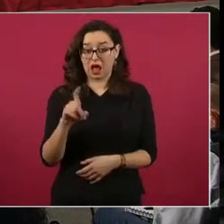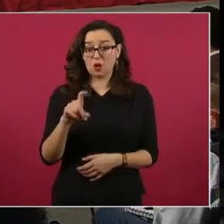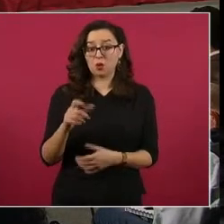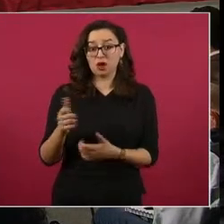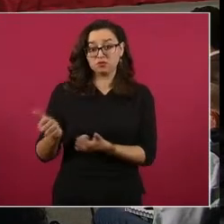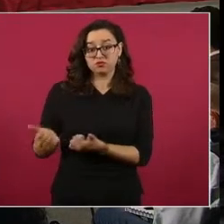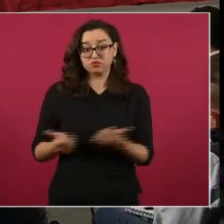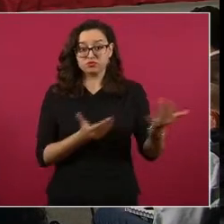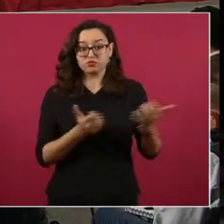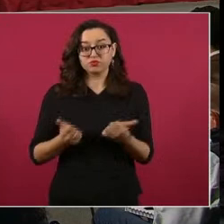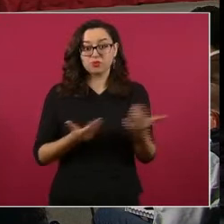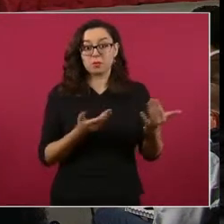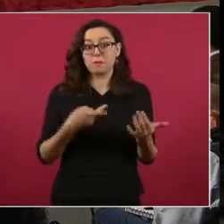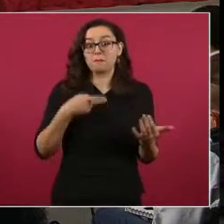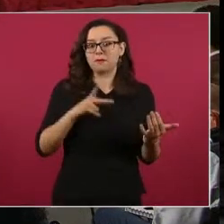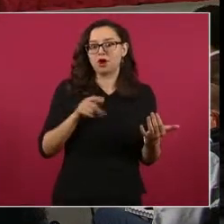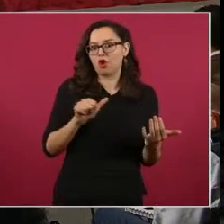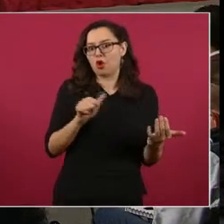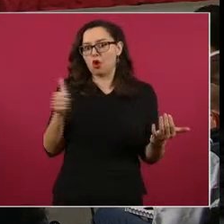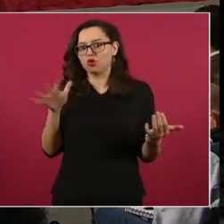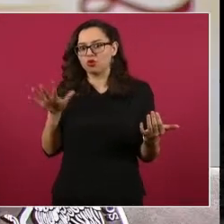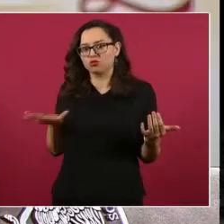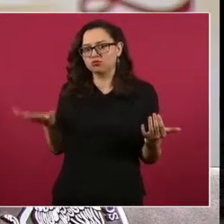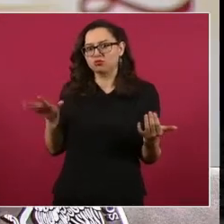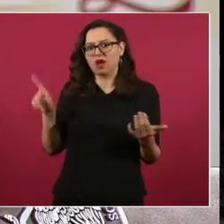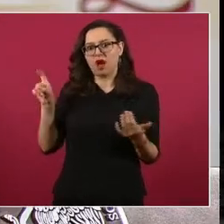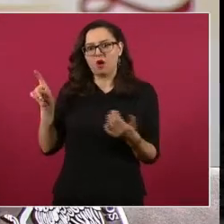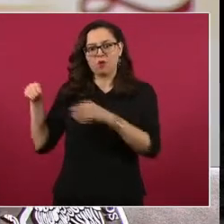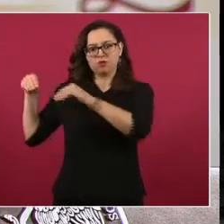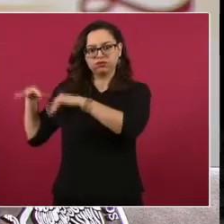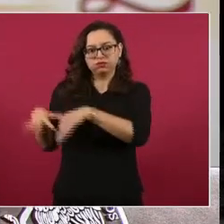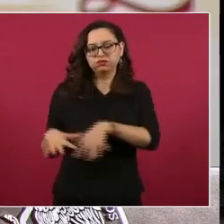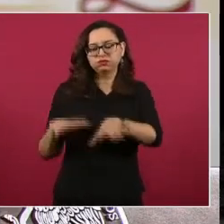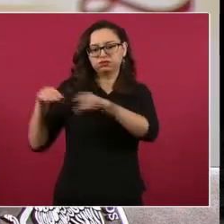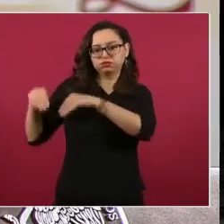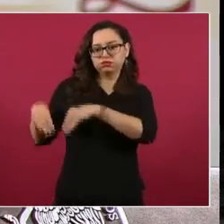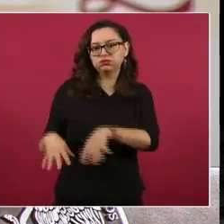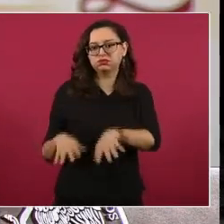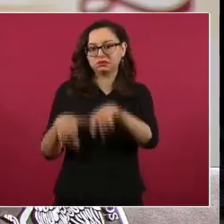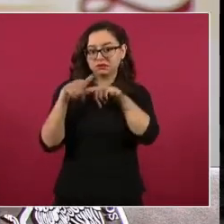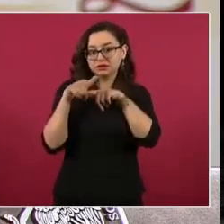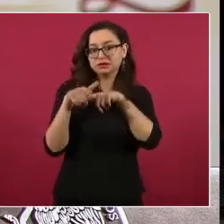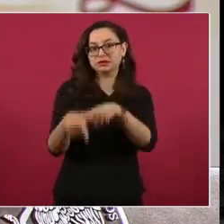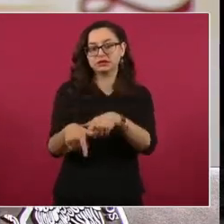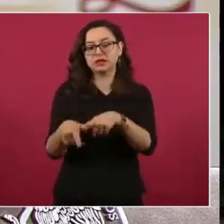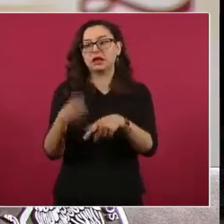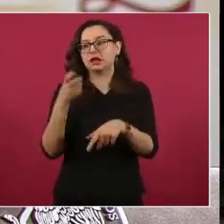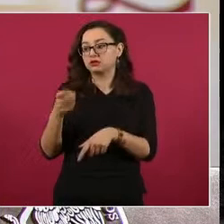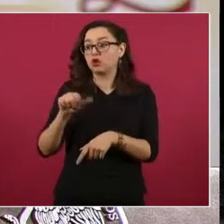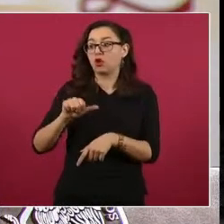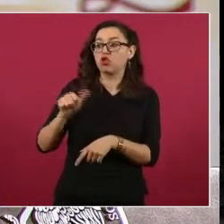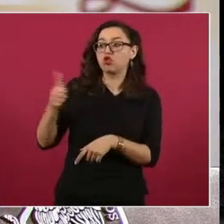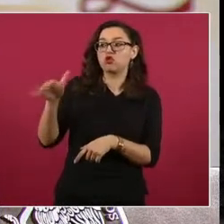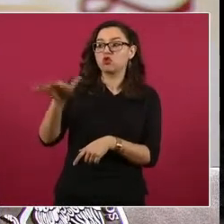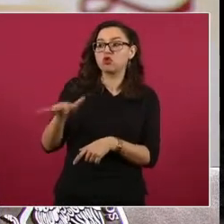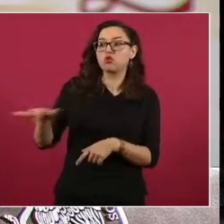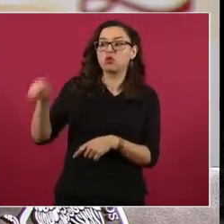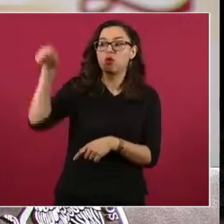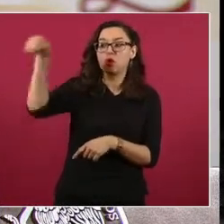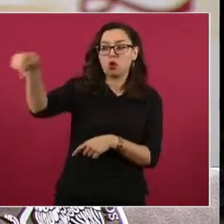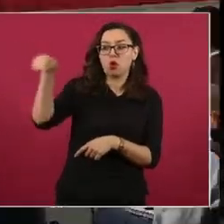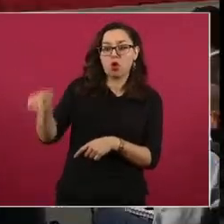este a los pozos donde está el accidente entonces ya hay 22